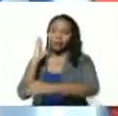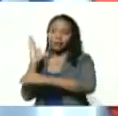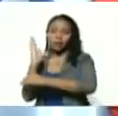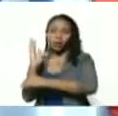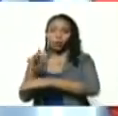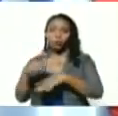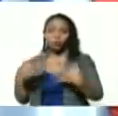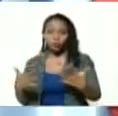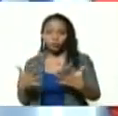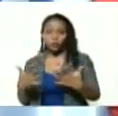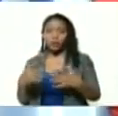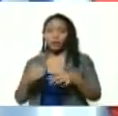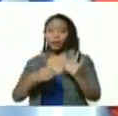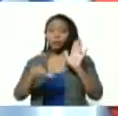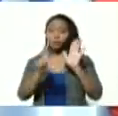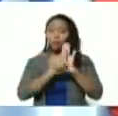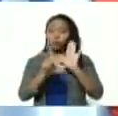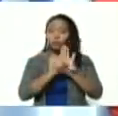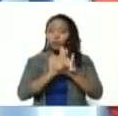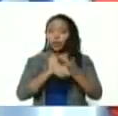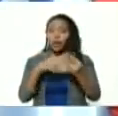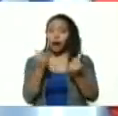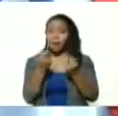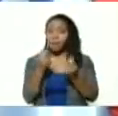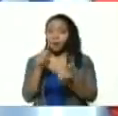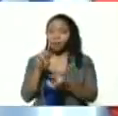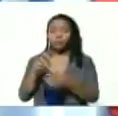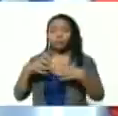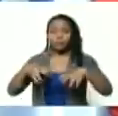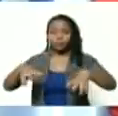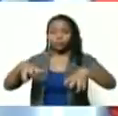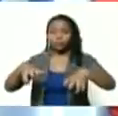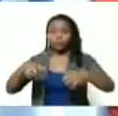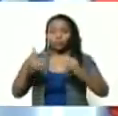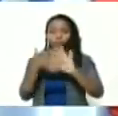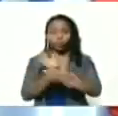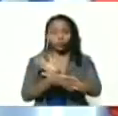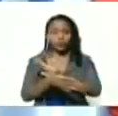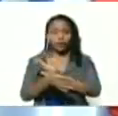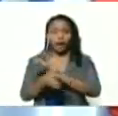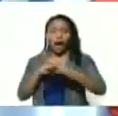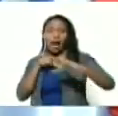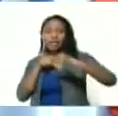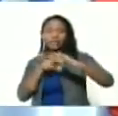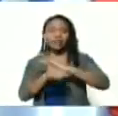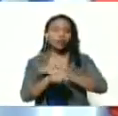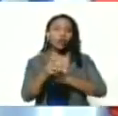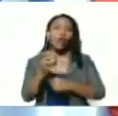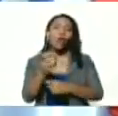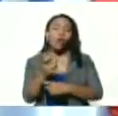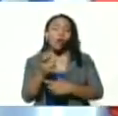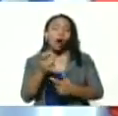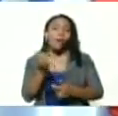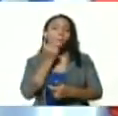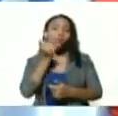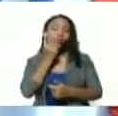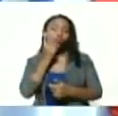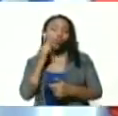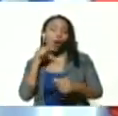de legitimación de capitales, acceso indebido, fraude y